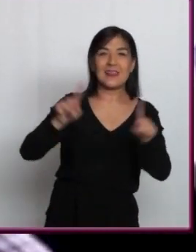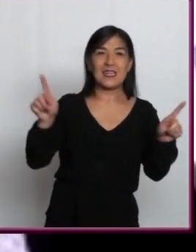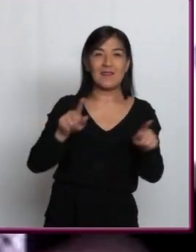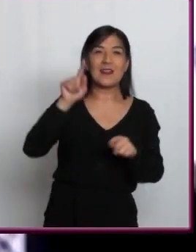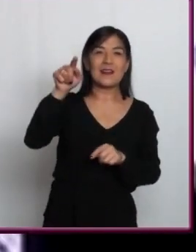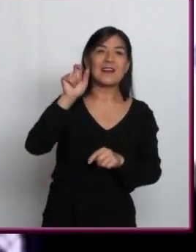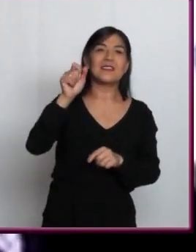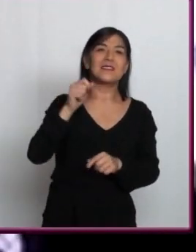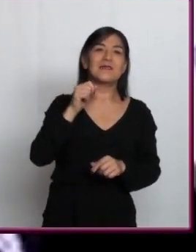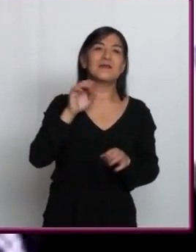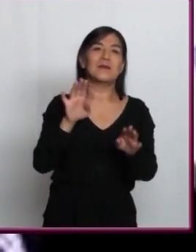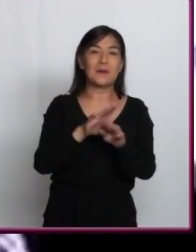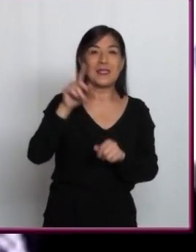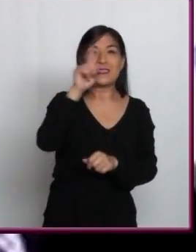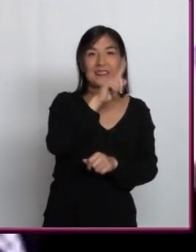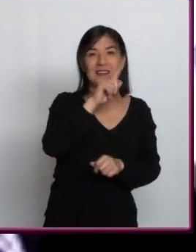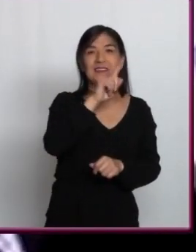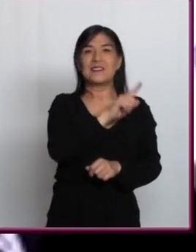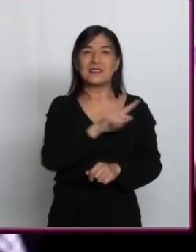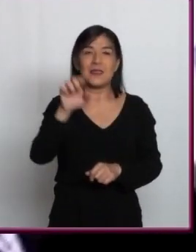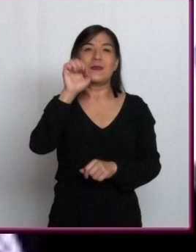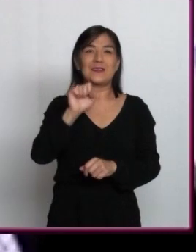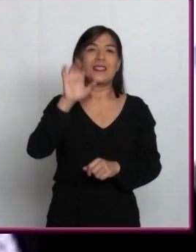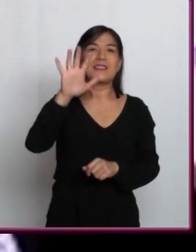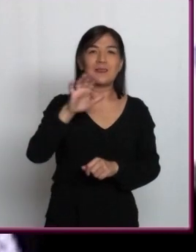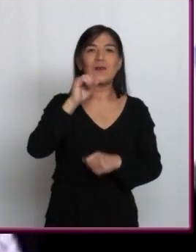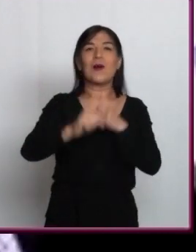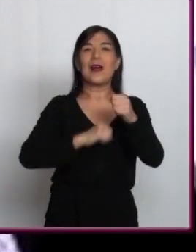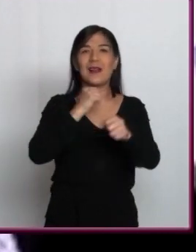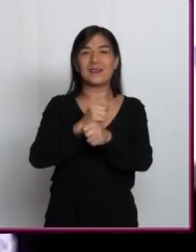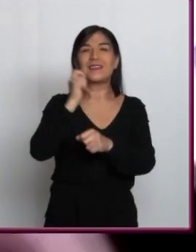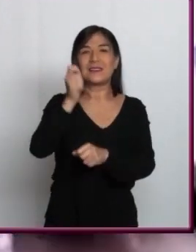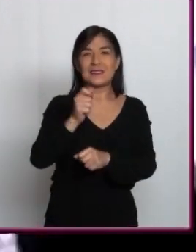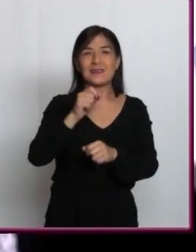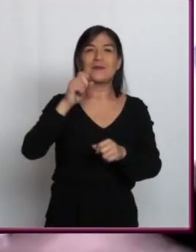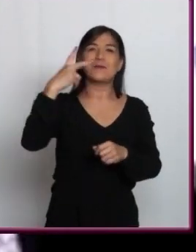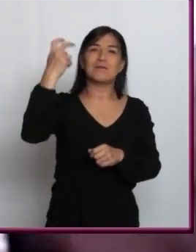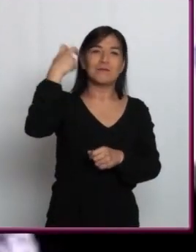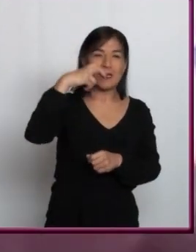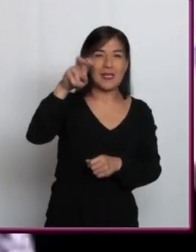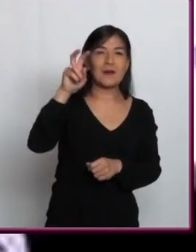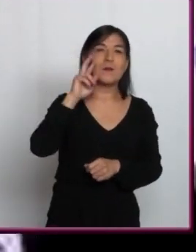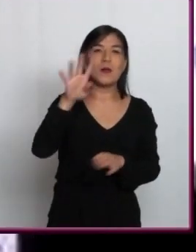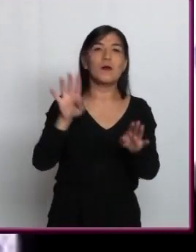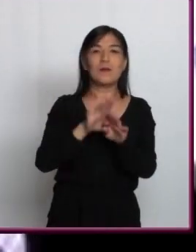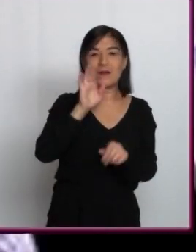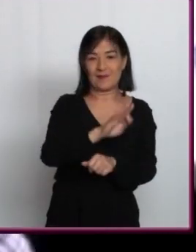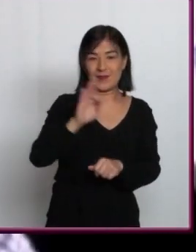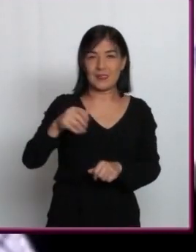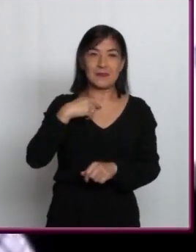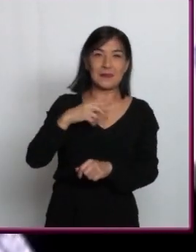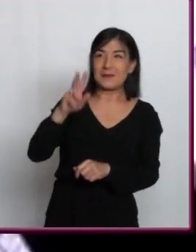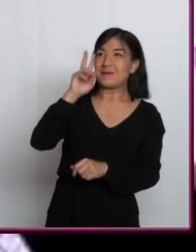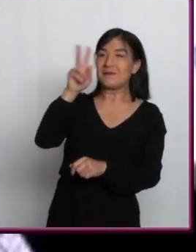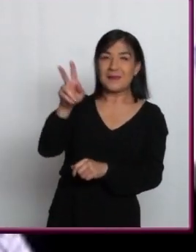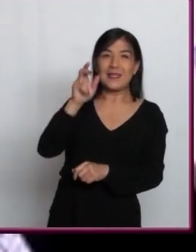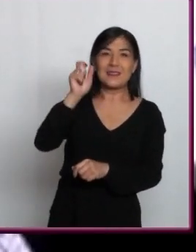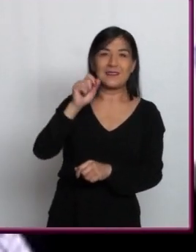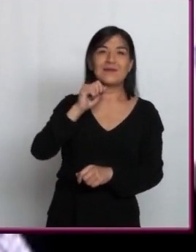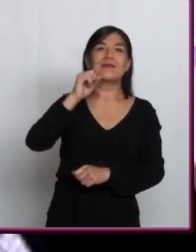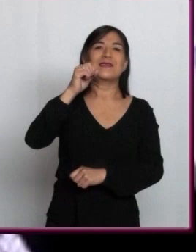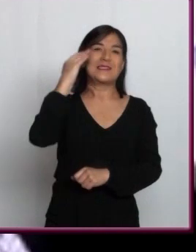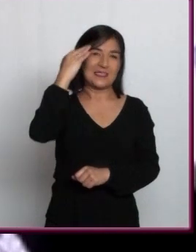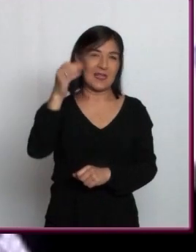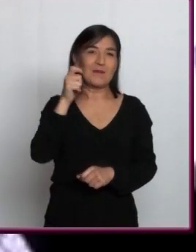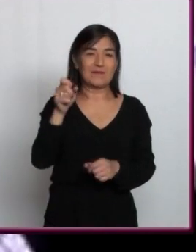lleva 165.000 años en viaje, ¿no? Claro. Pero bueno, nosotros ponemos las fechas desde el momento que la vimos, que nos llegó aquí la